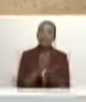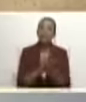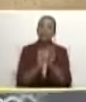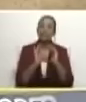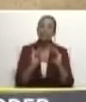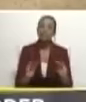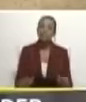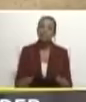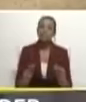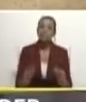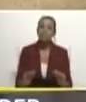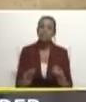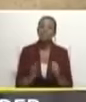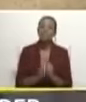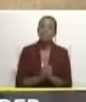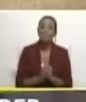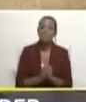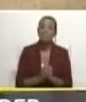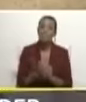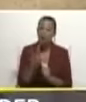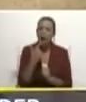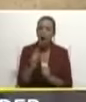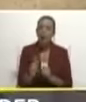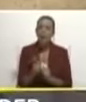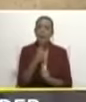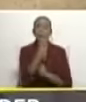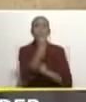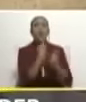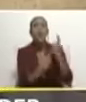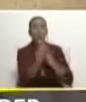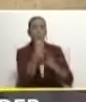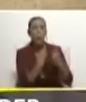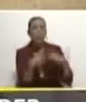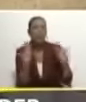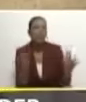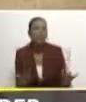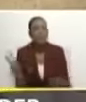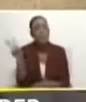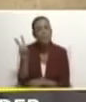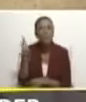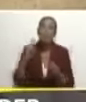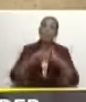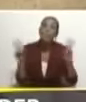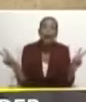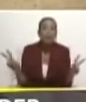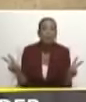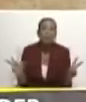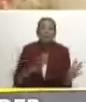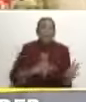tranquilo. Si alguien nos pregunta qué quieren los venezolanos, paz,